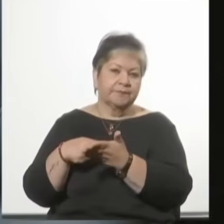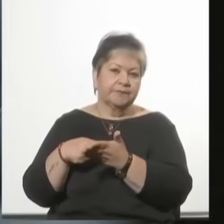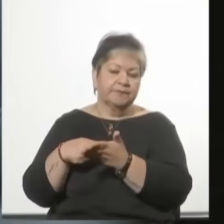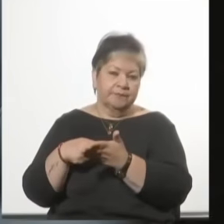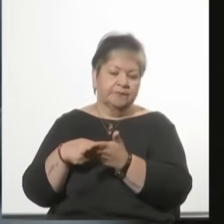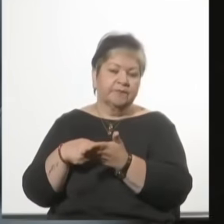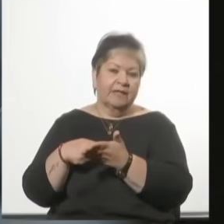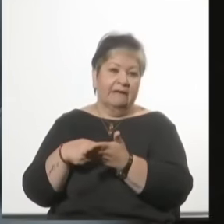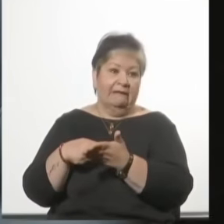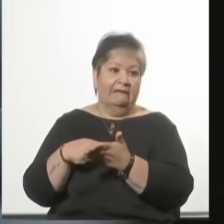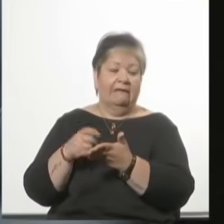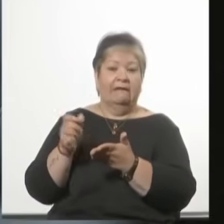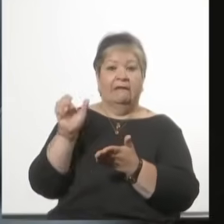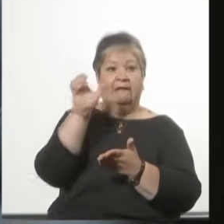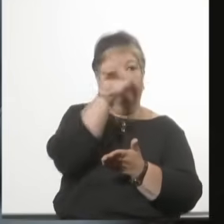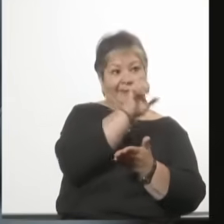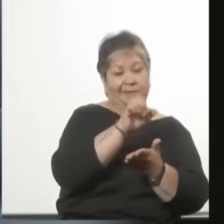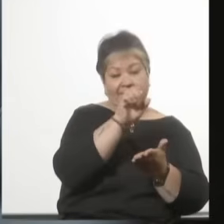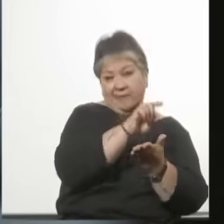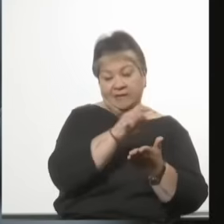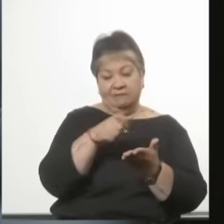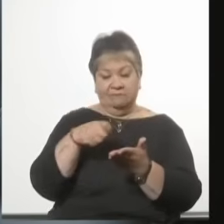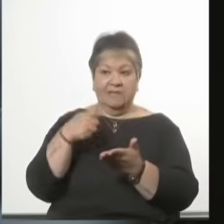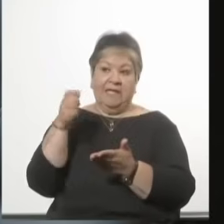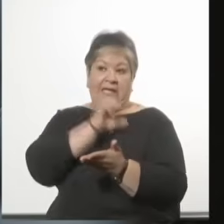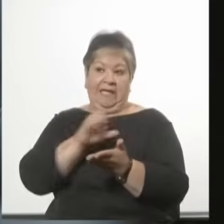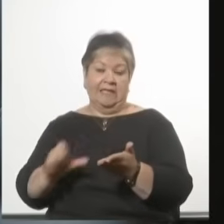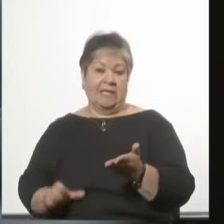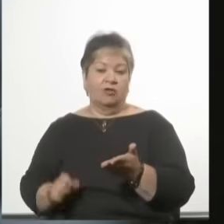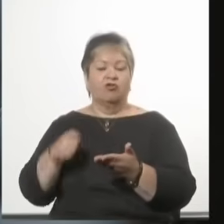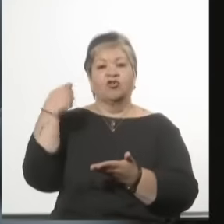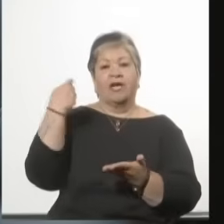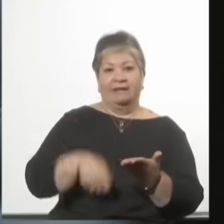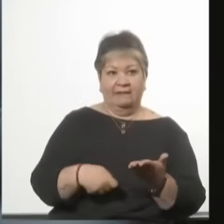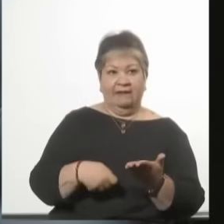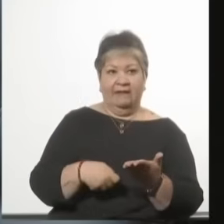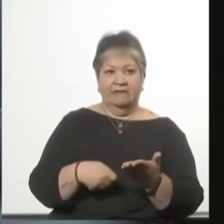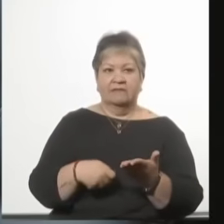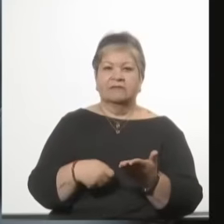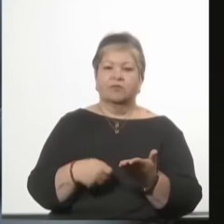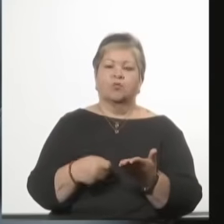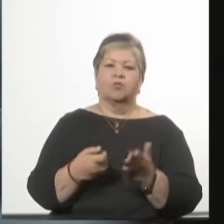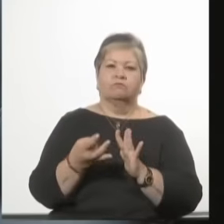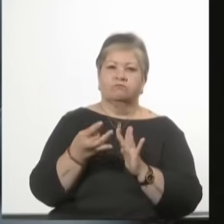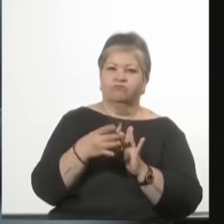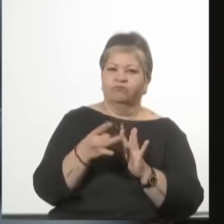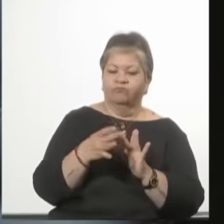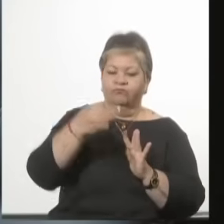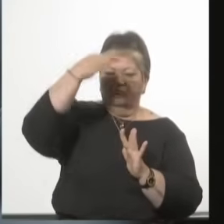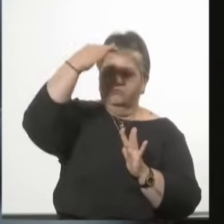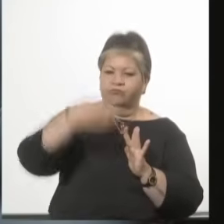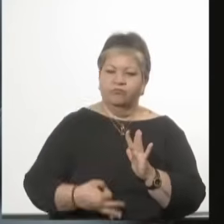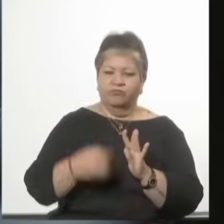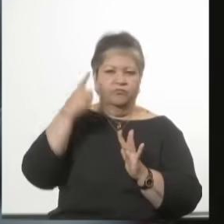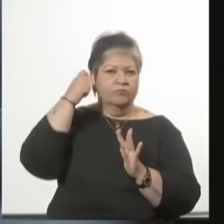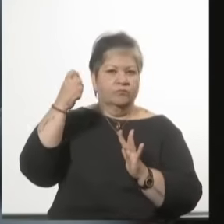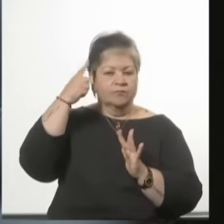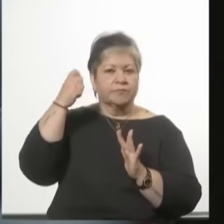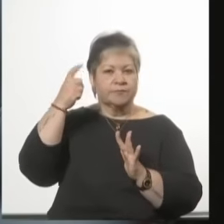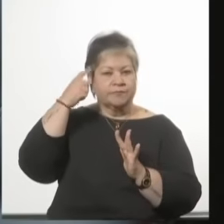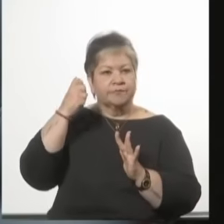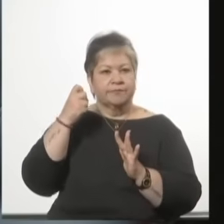las entidades emisoras de las garantías en favor del Estado debieran ser de una calificada reputación y solvencia, lo que